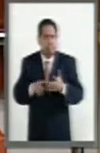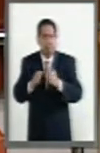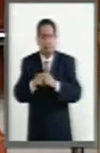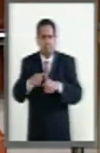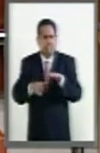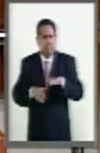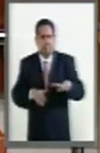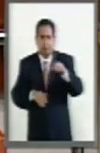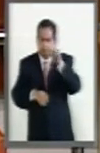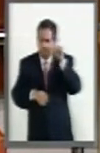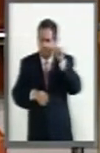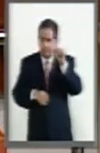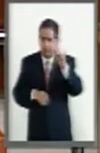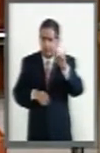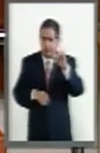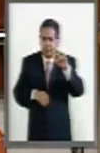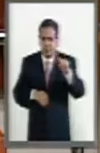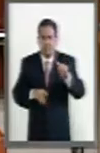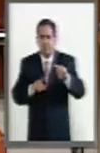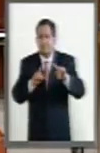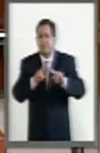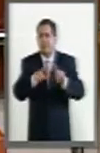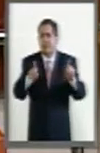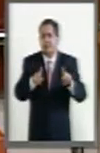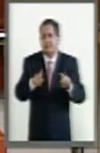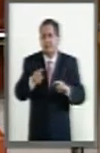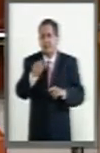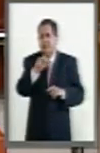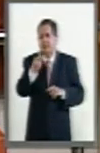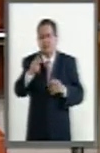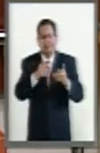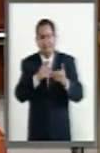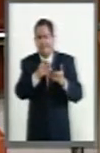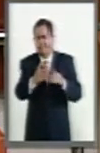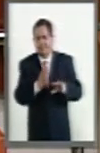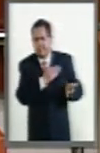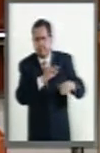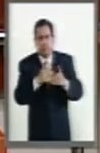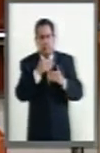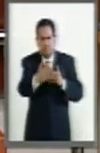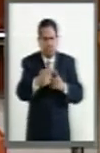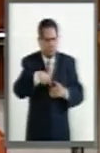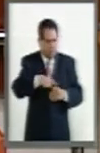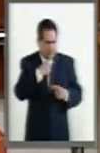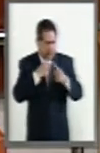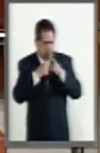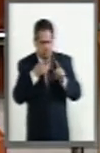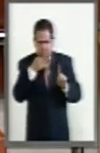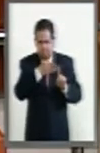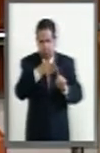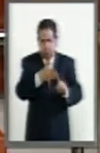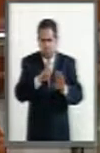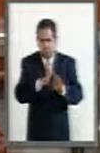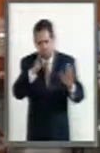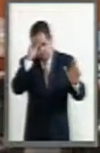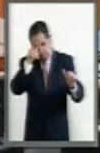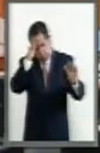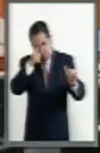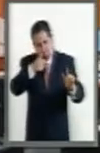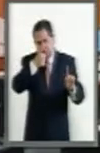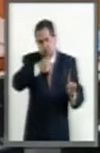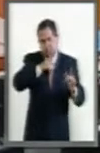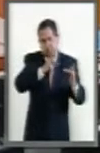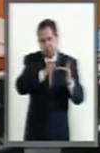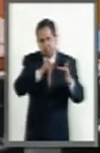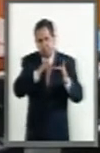región Asia-Pacífico, más allá del final del TPP, para analizar la viabilidad de acuerdos comerciales